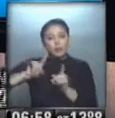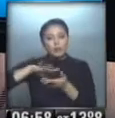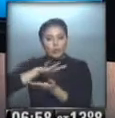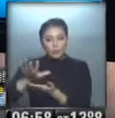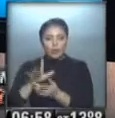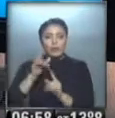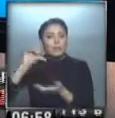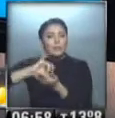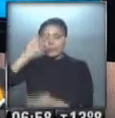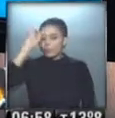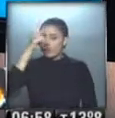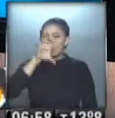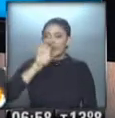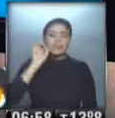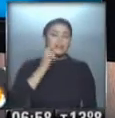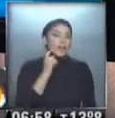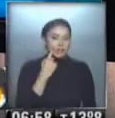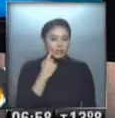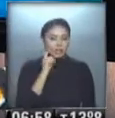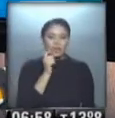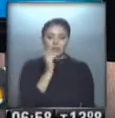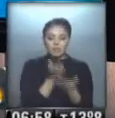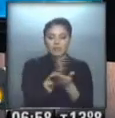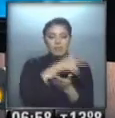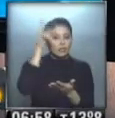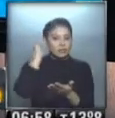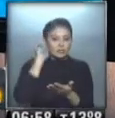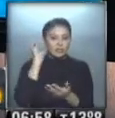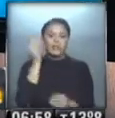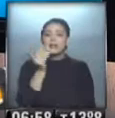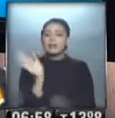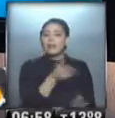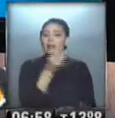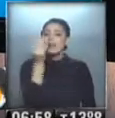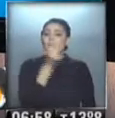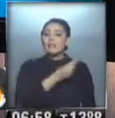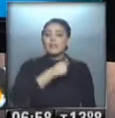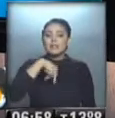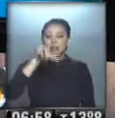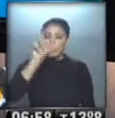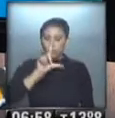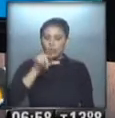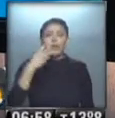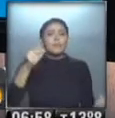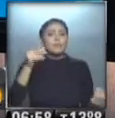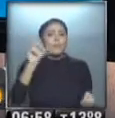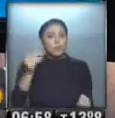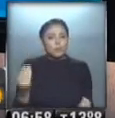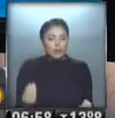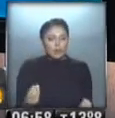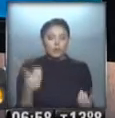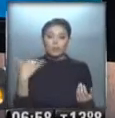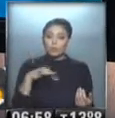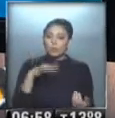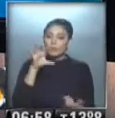Uruguay, sur de Entre Ríos, zona cordillerana. Viernes, sábado, domingo, lunes. ¿Qué pasa el lunes?